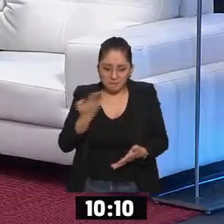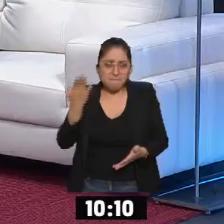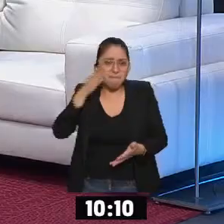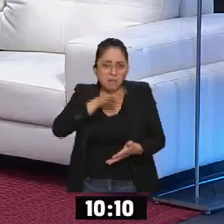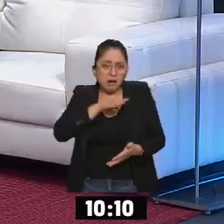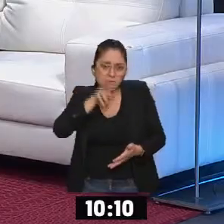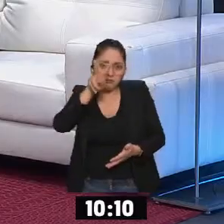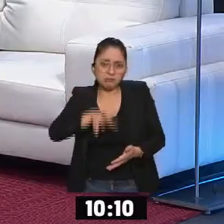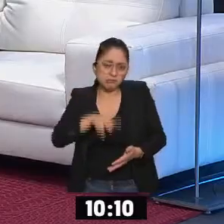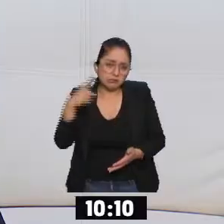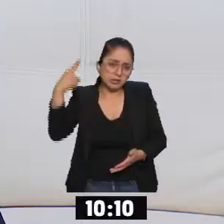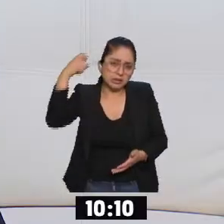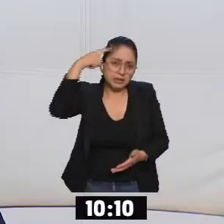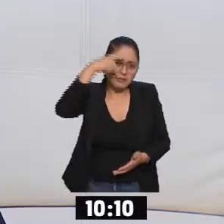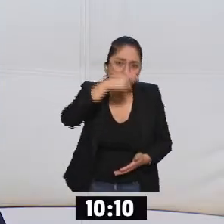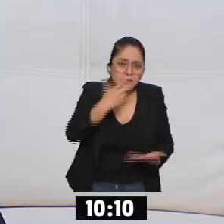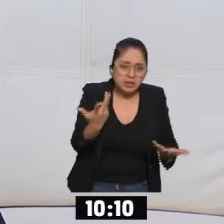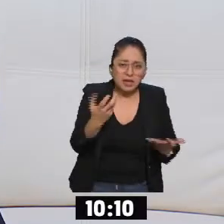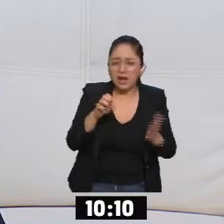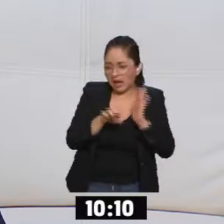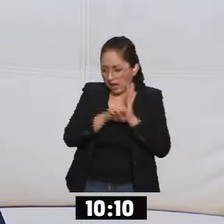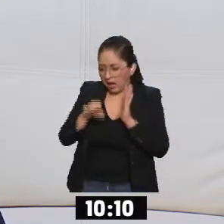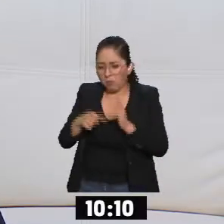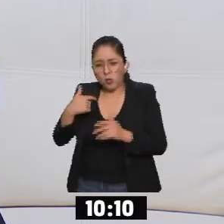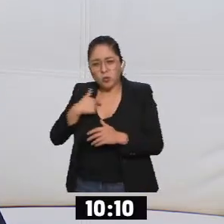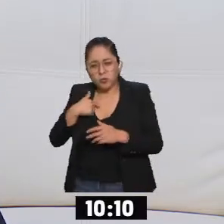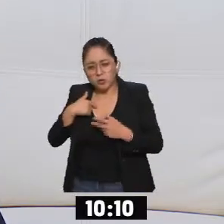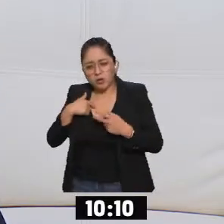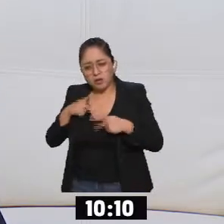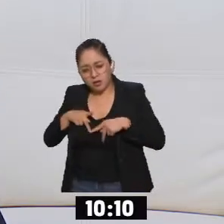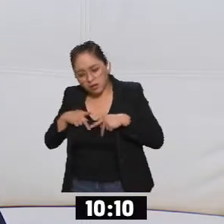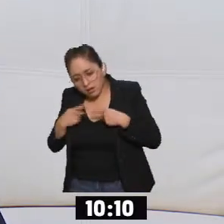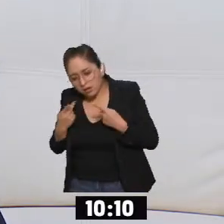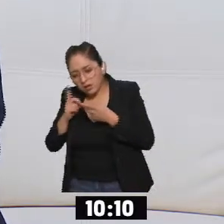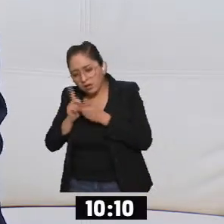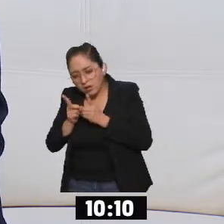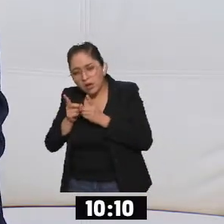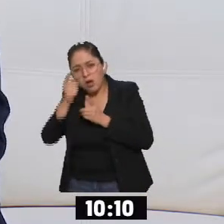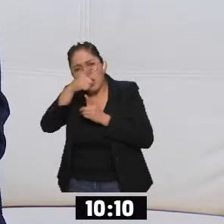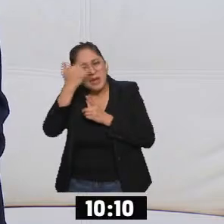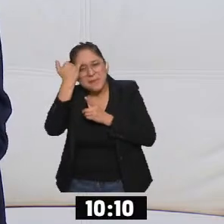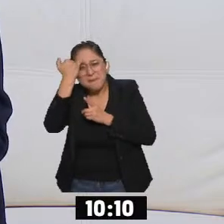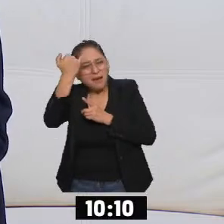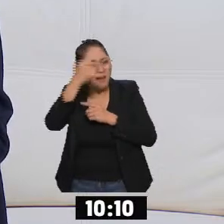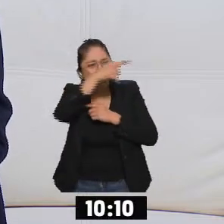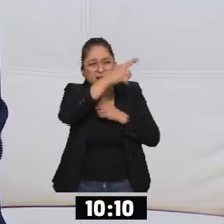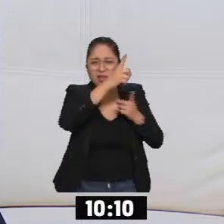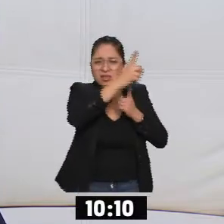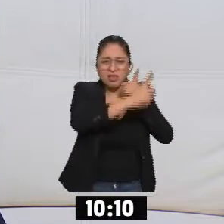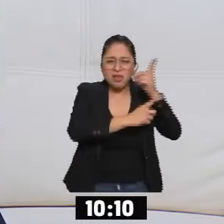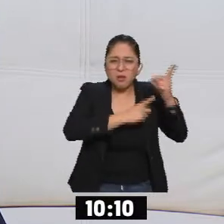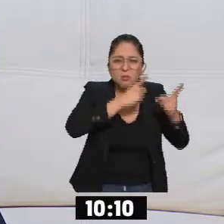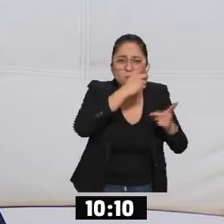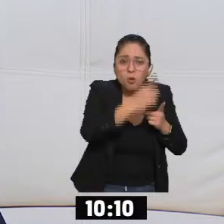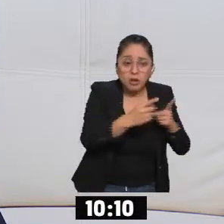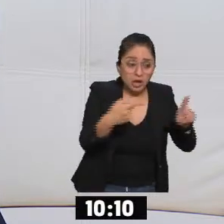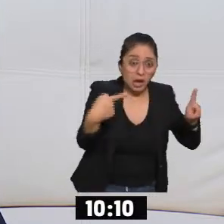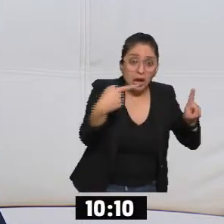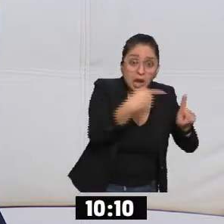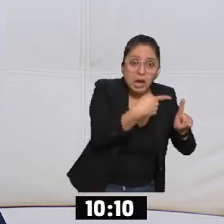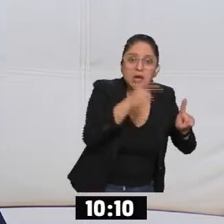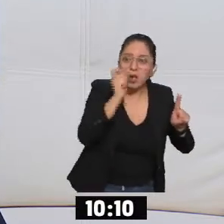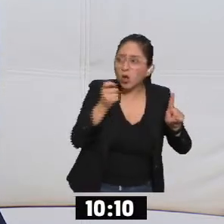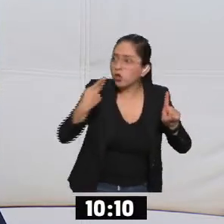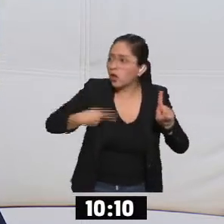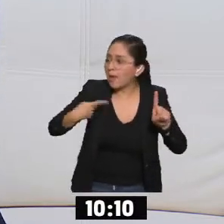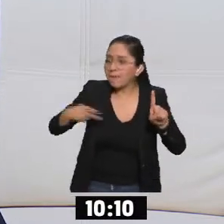Y estaba pensando en los deportistas, y más que vamos a hablar de eso, y dije, es difícil para nosotros porque el de afuera espera